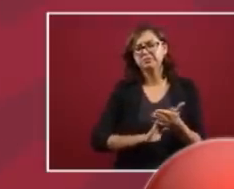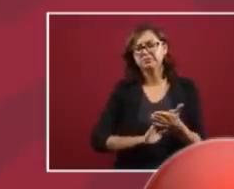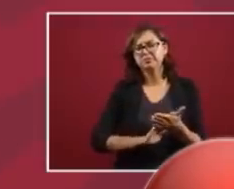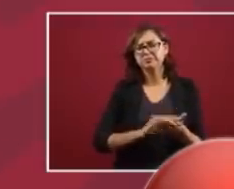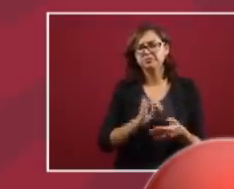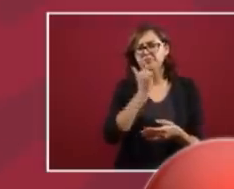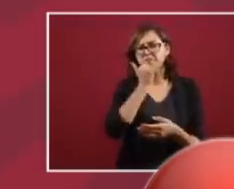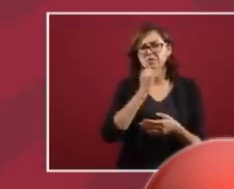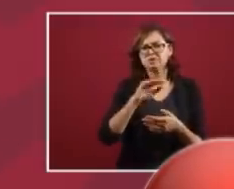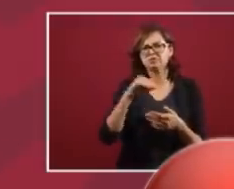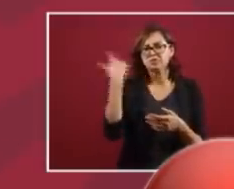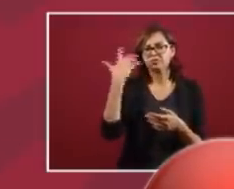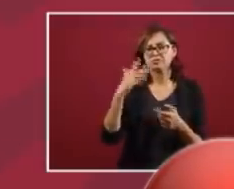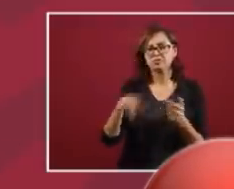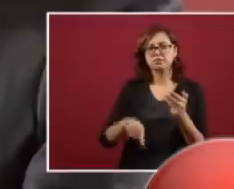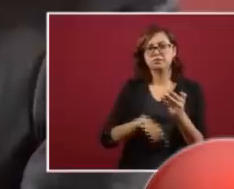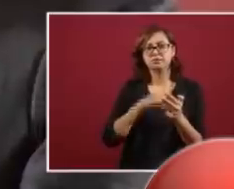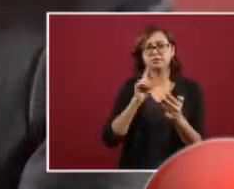mecanismos